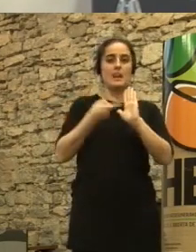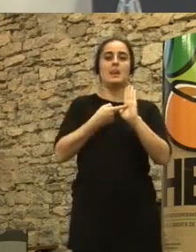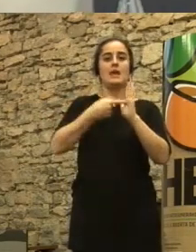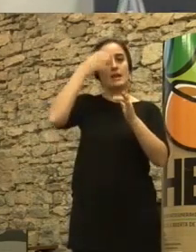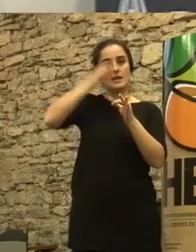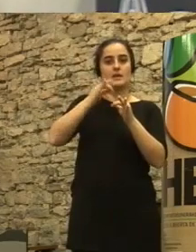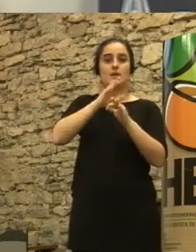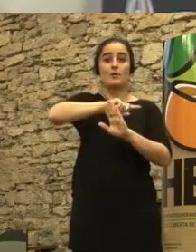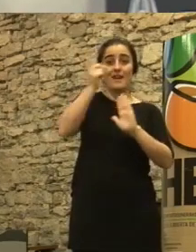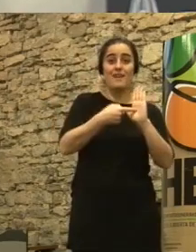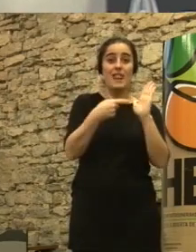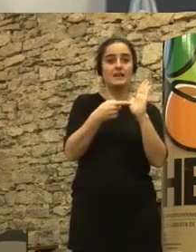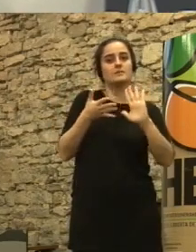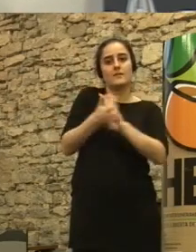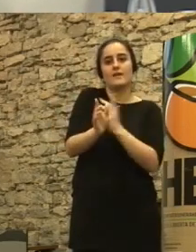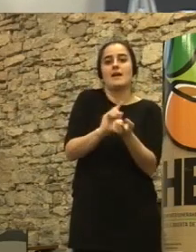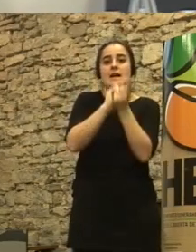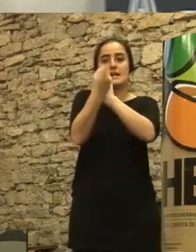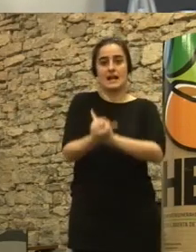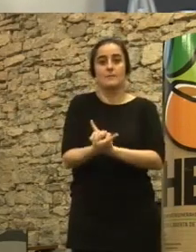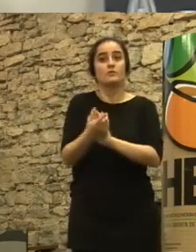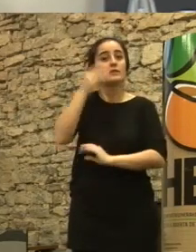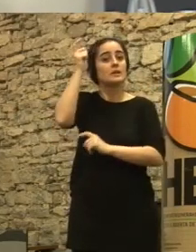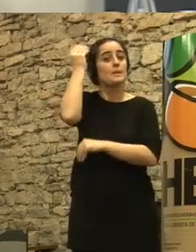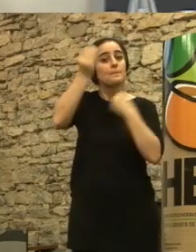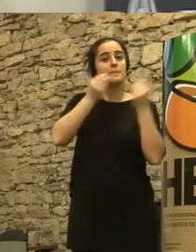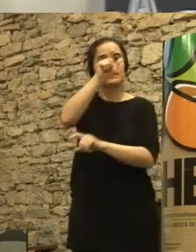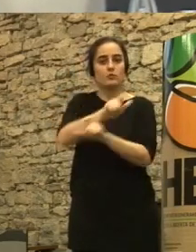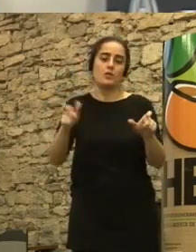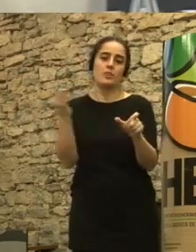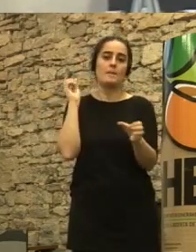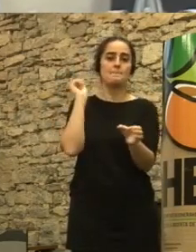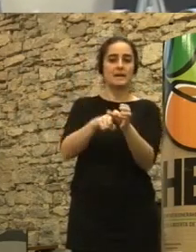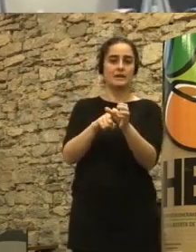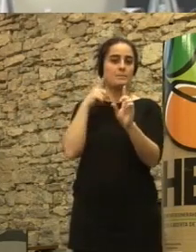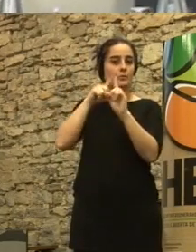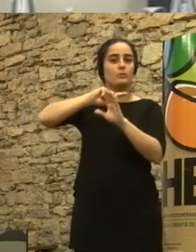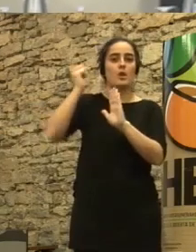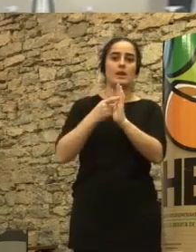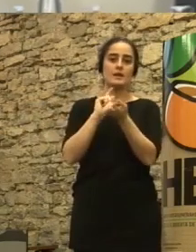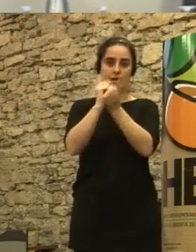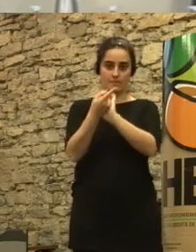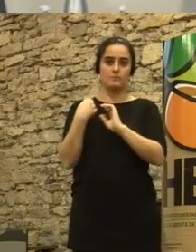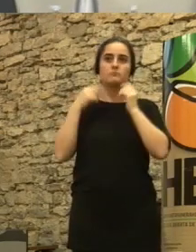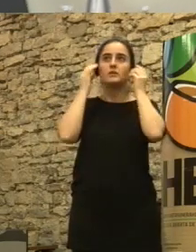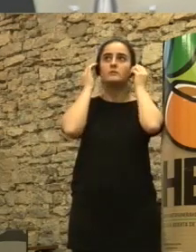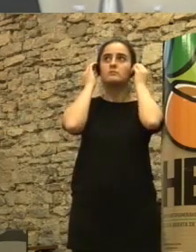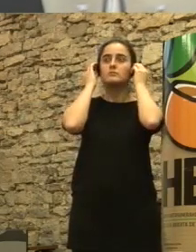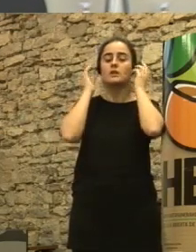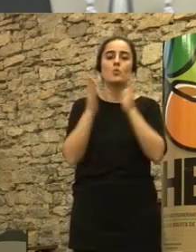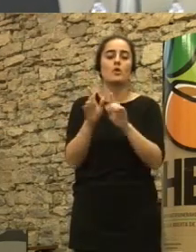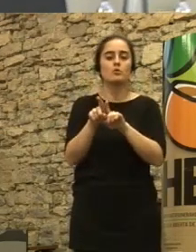gran instrumento del cambio y cree que el ciudadano tiene que intervenir para cambiar las leyes. ¿Vale? Para mí ese es el mejor caso de todos,